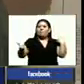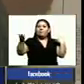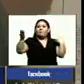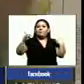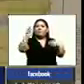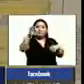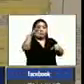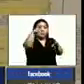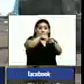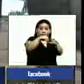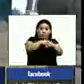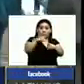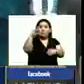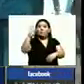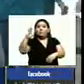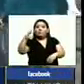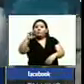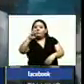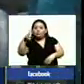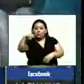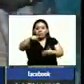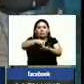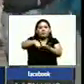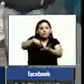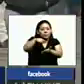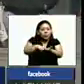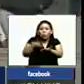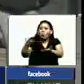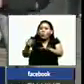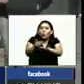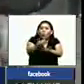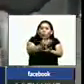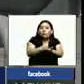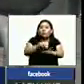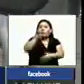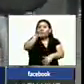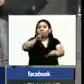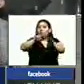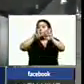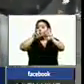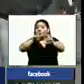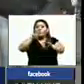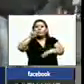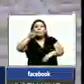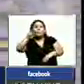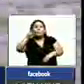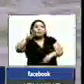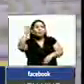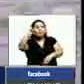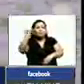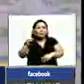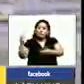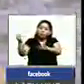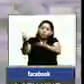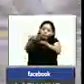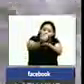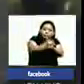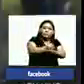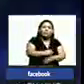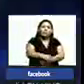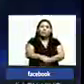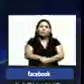Banco Central de Reserva, la zona central del país captó el 36.2% del dinero total